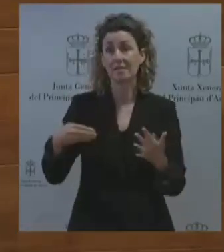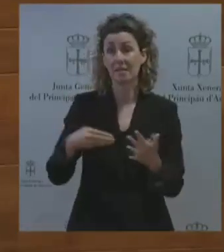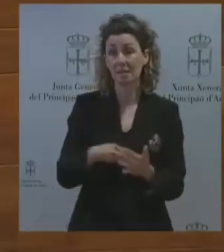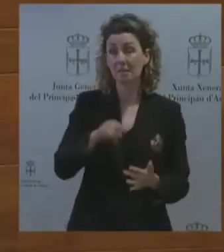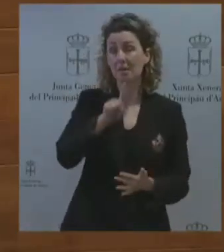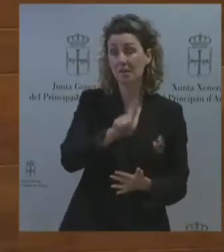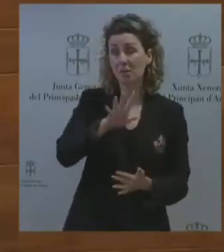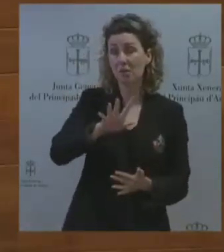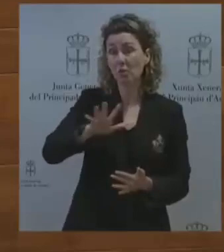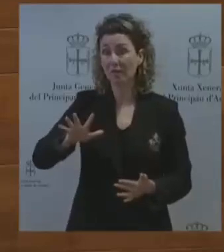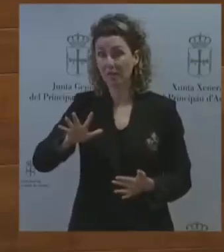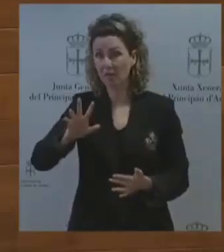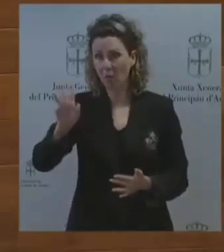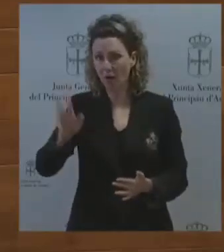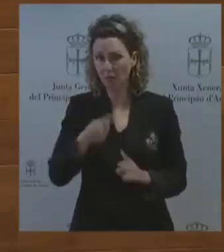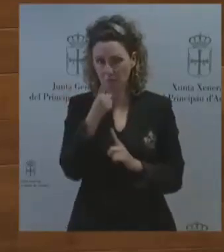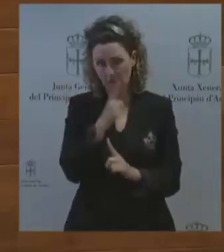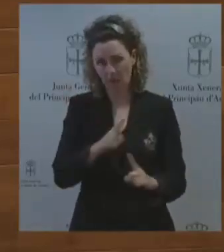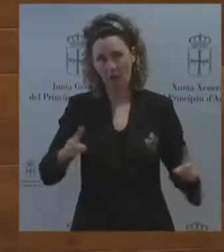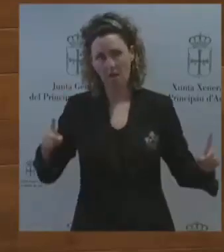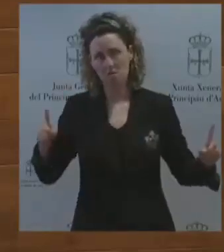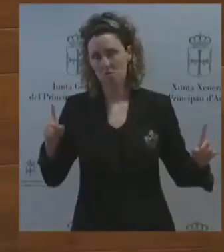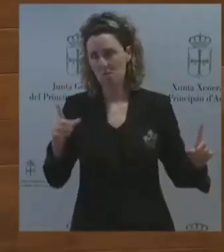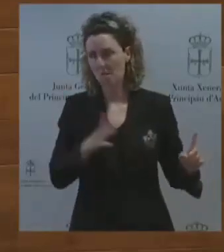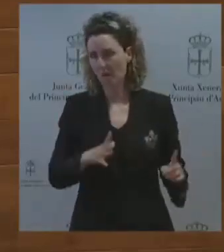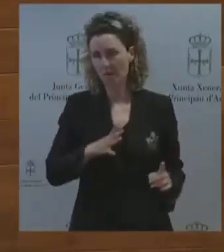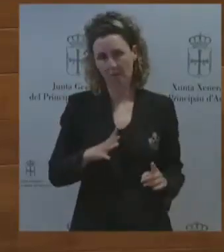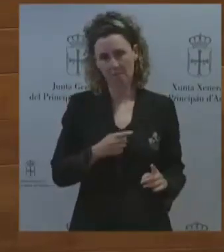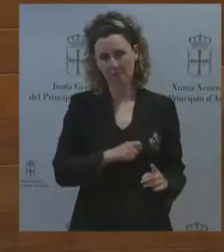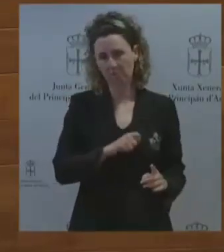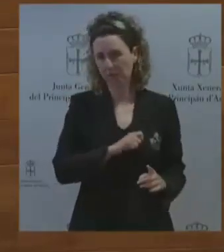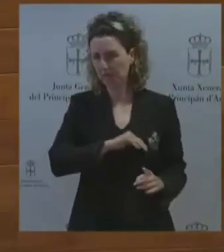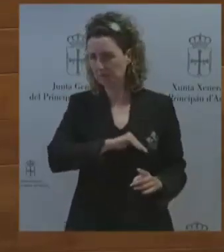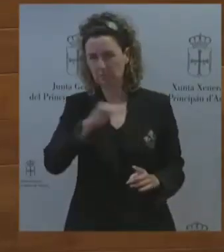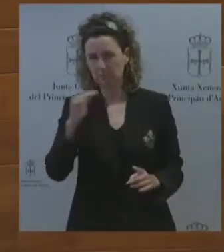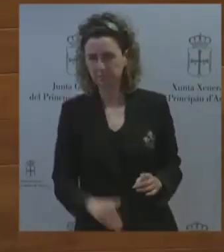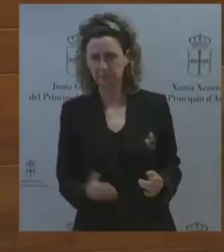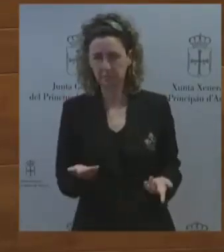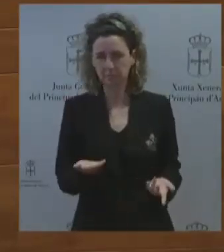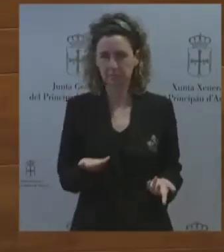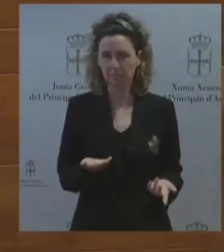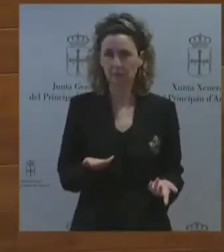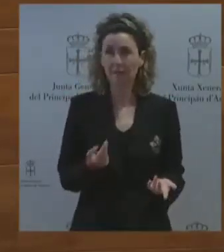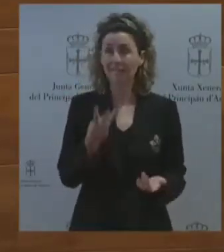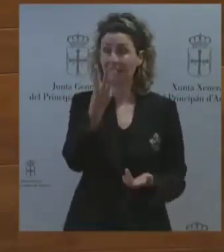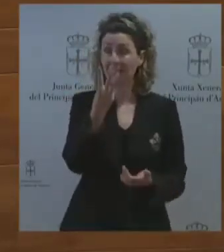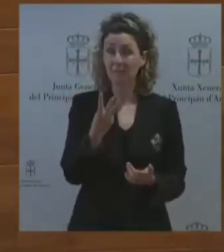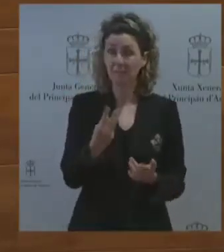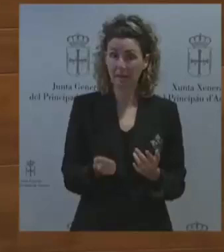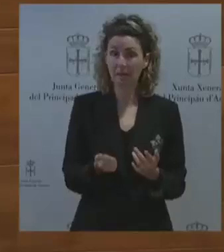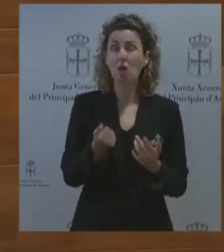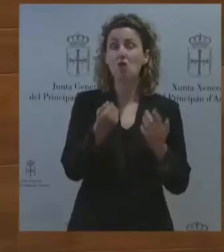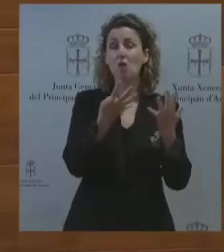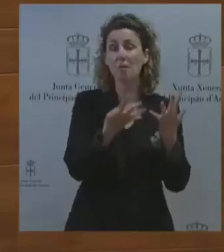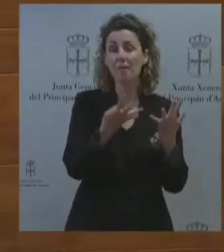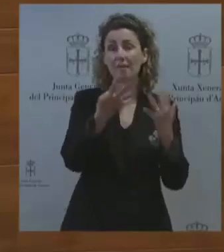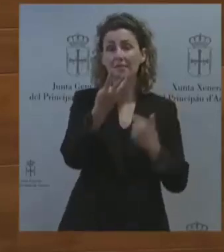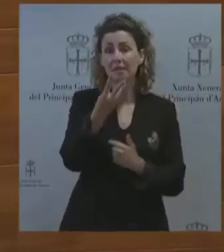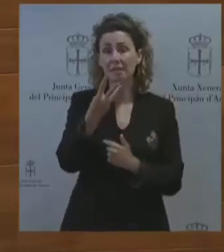En la última década, en Asturias, 3.931 explotaciones ganaderas de bovino, según datos del